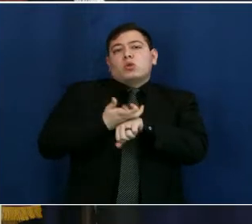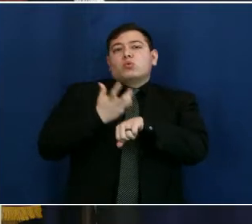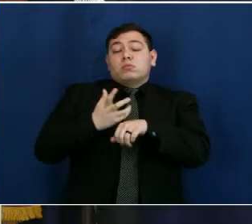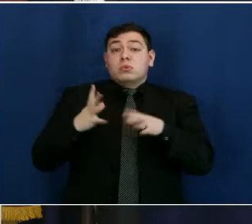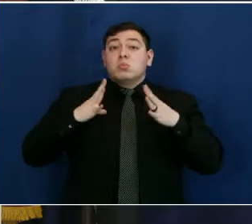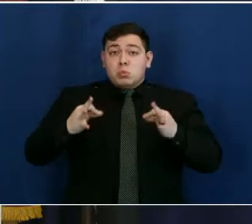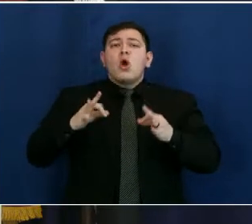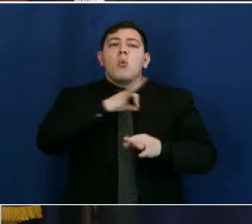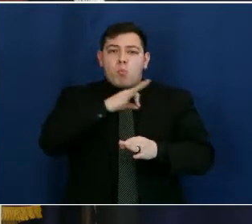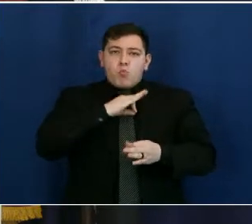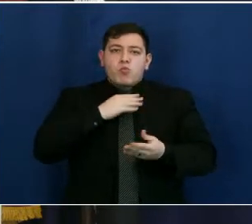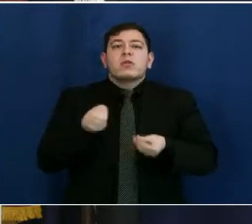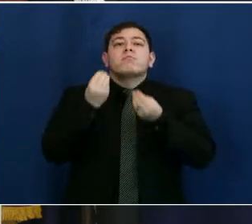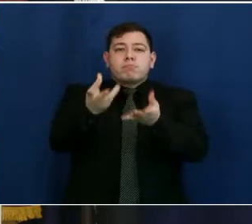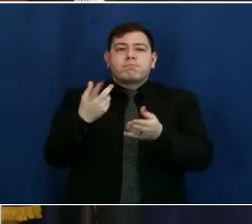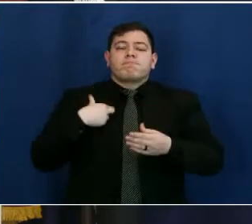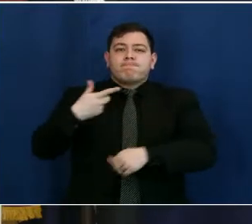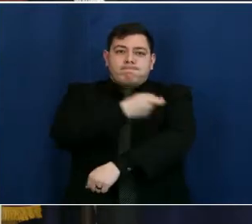vacuna. Gracias.